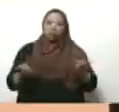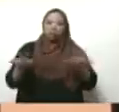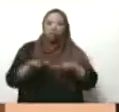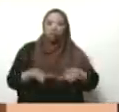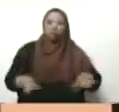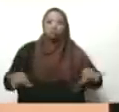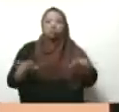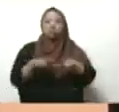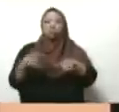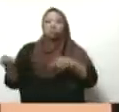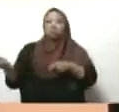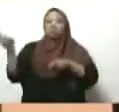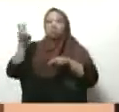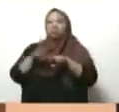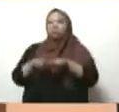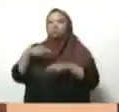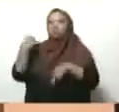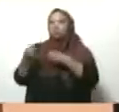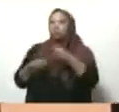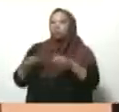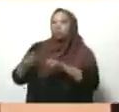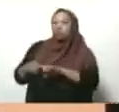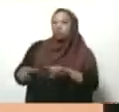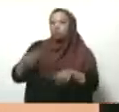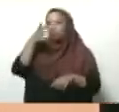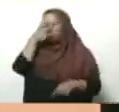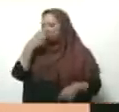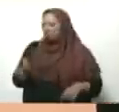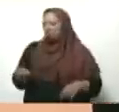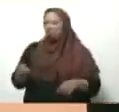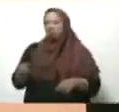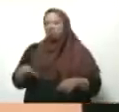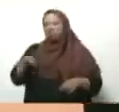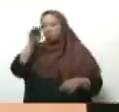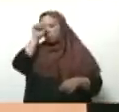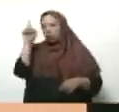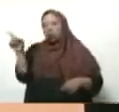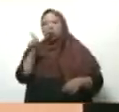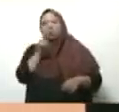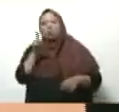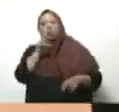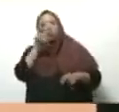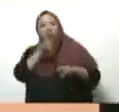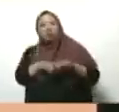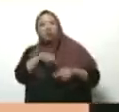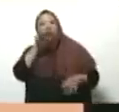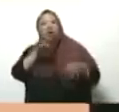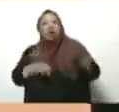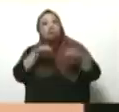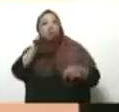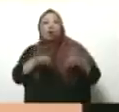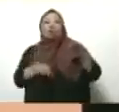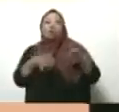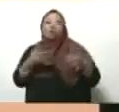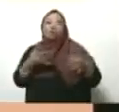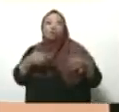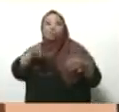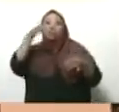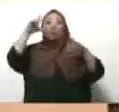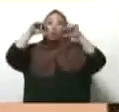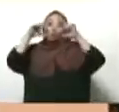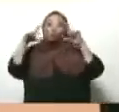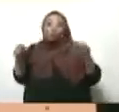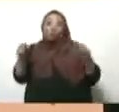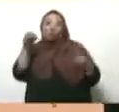están allí créanme para que me entiendan no son recepcionistas estas personas son abogados fiscales que